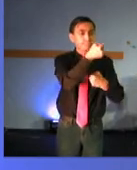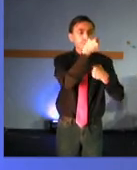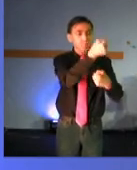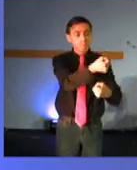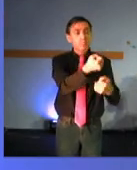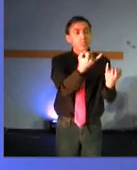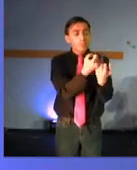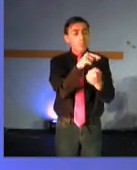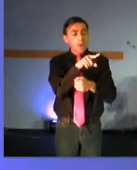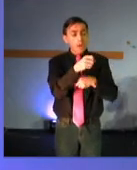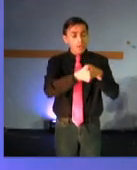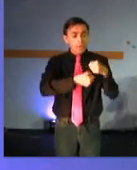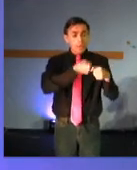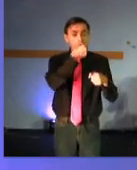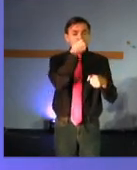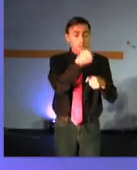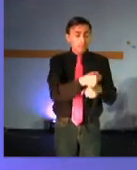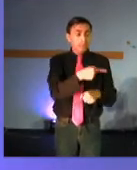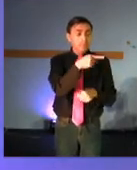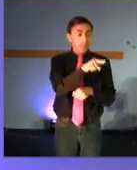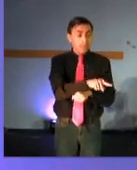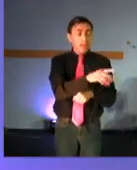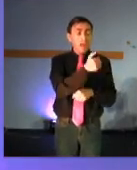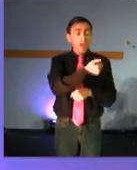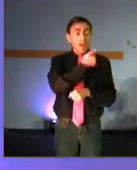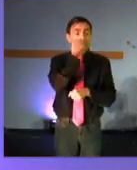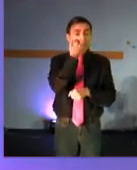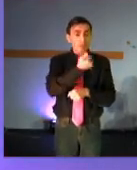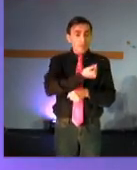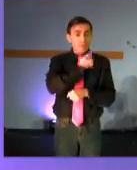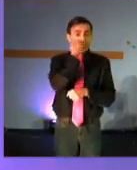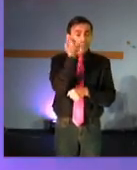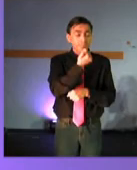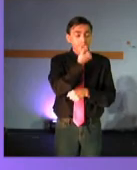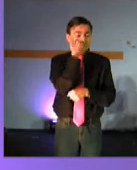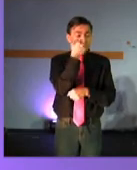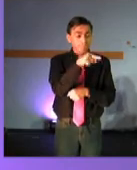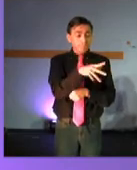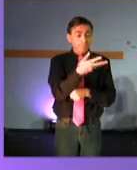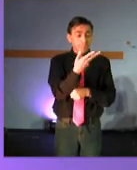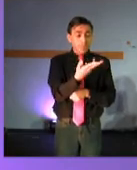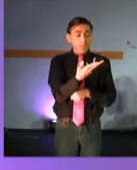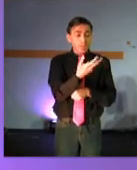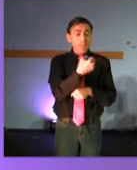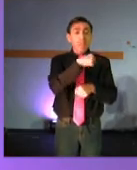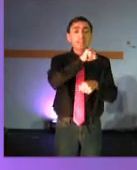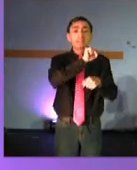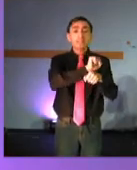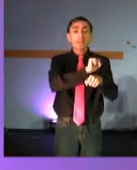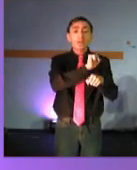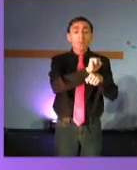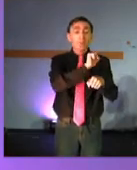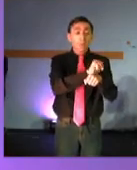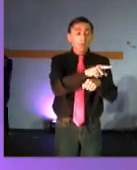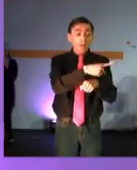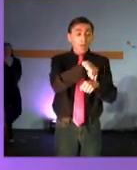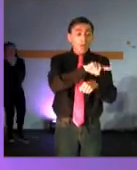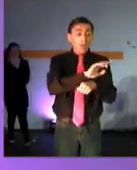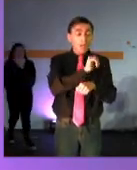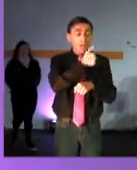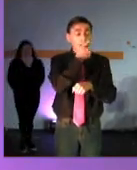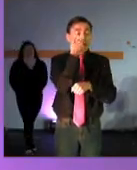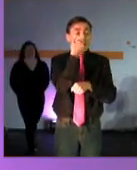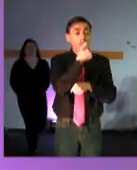1978, un año en que los estudiantes, particularmente los estudiantes de secundaria,